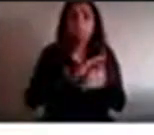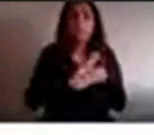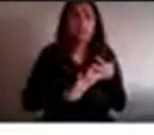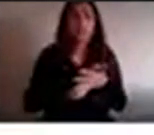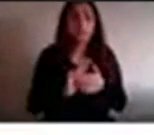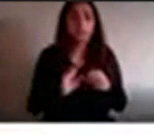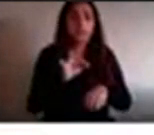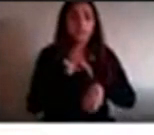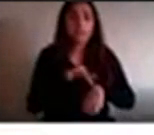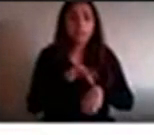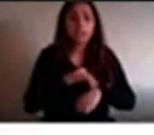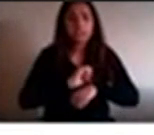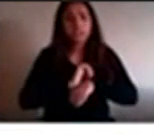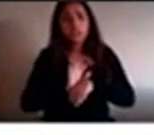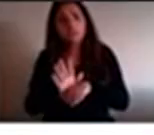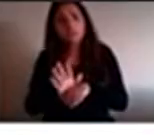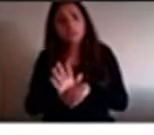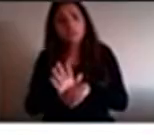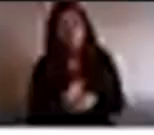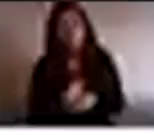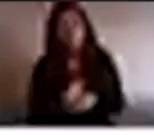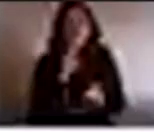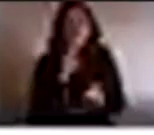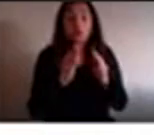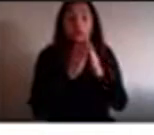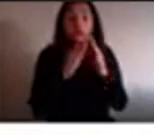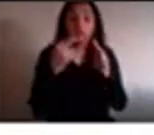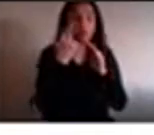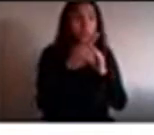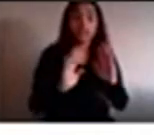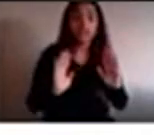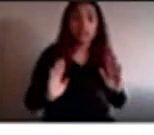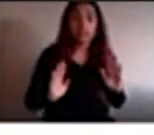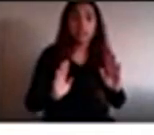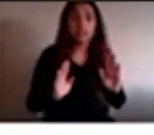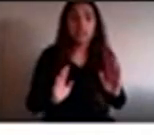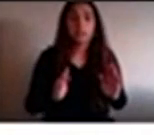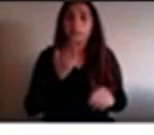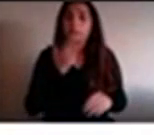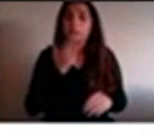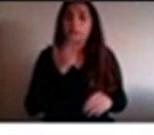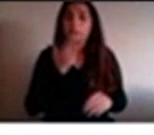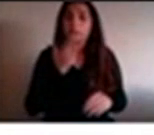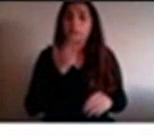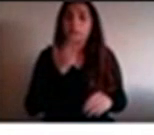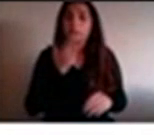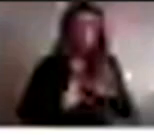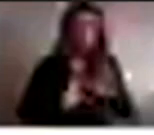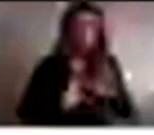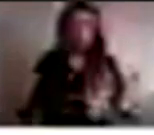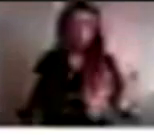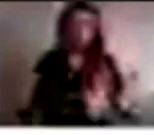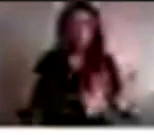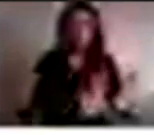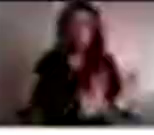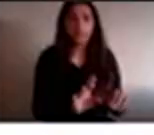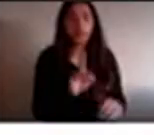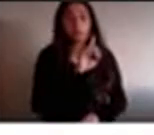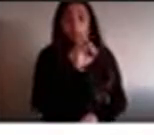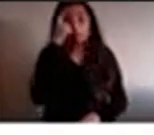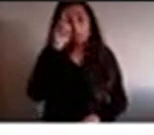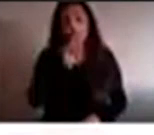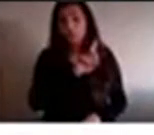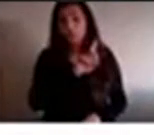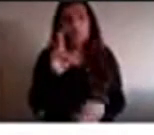con discapacidad desde que salen de su casa hasta que llegan a su lugar de trabajo. Con esta herramienta también lo que se quiere es evitar,